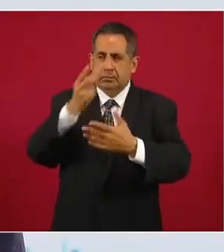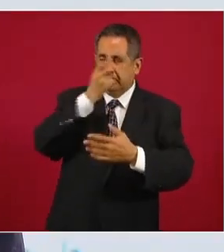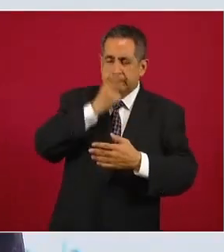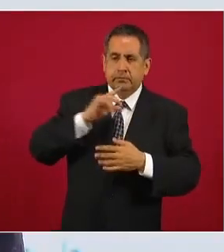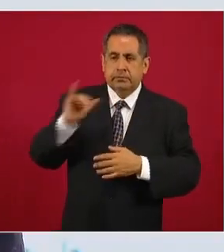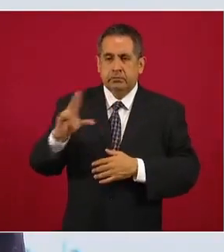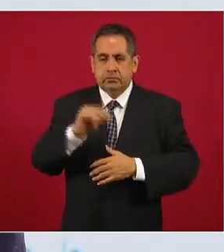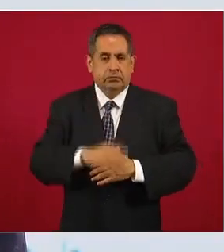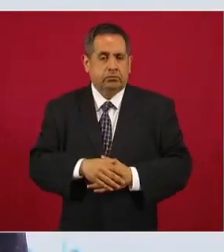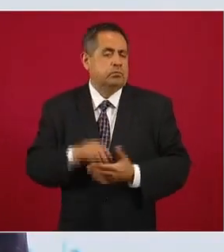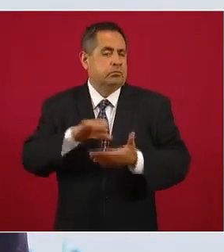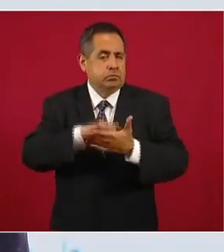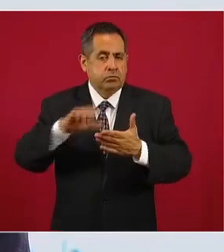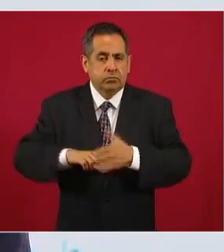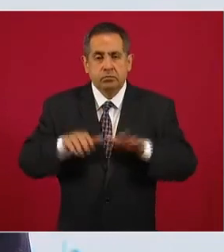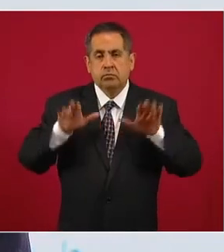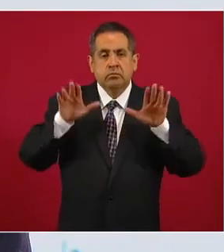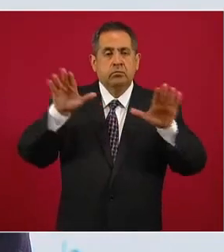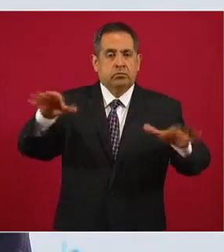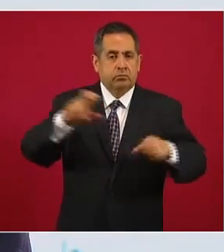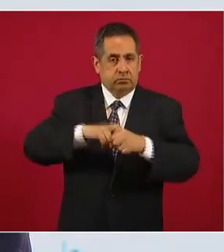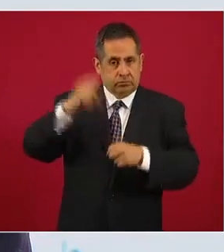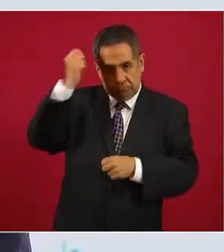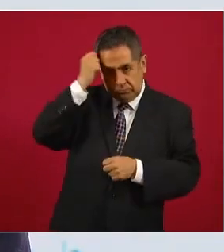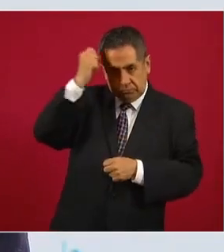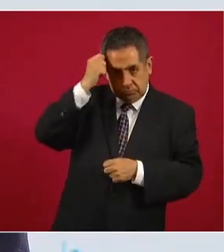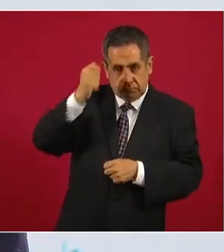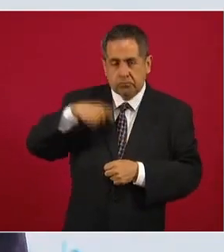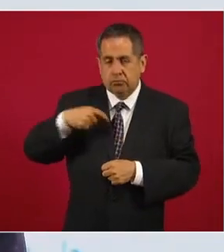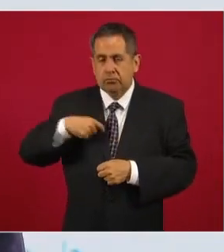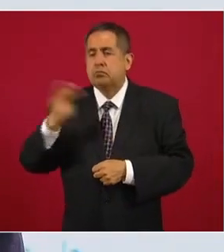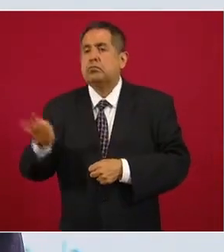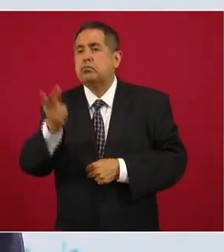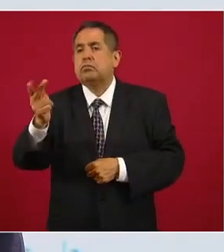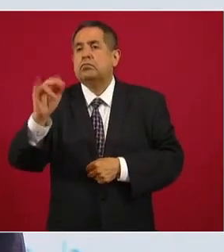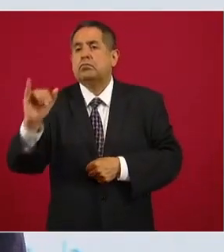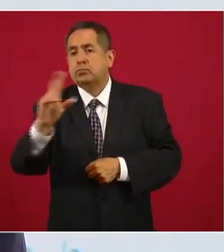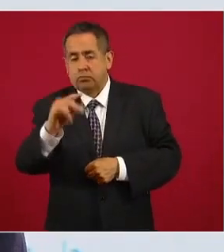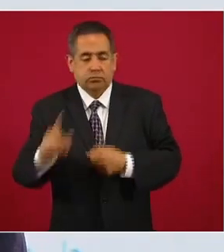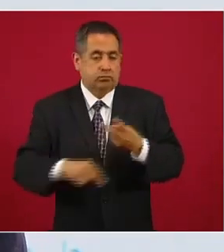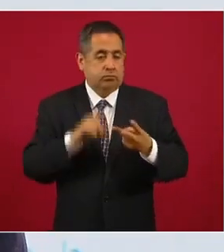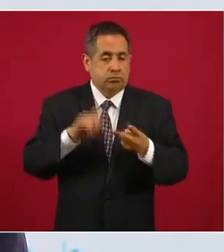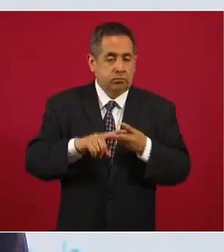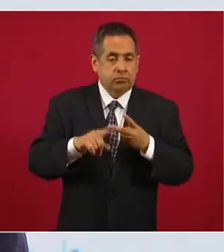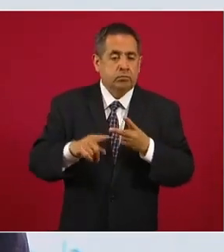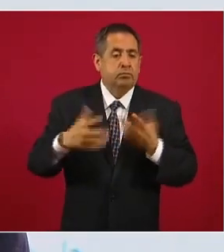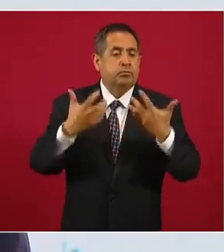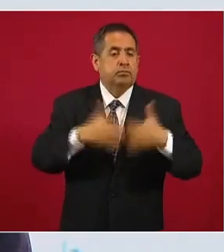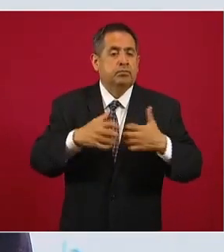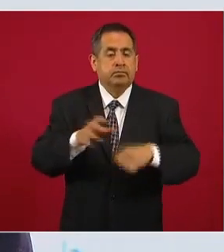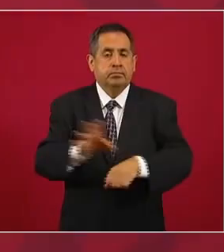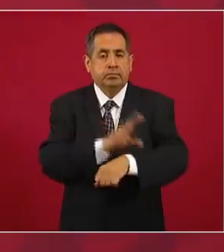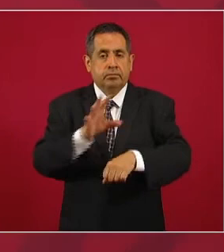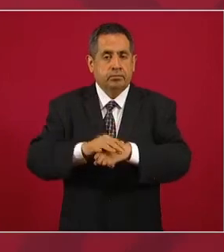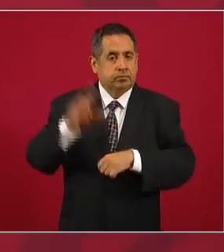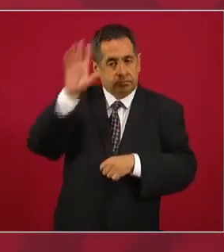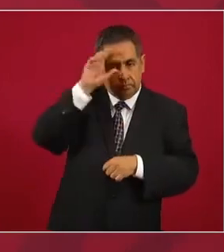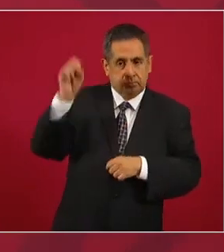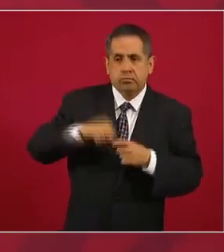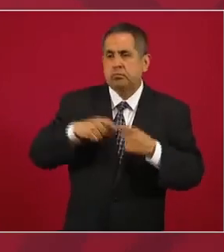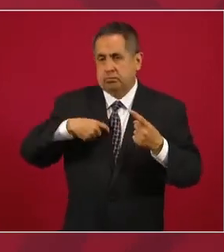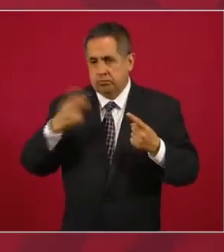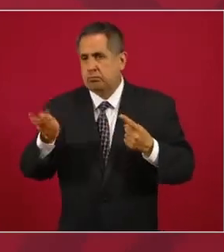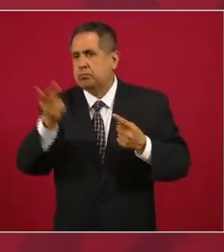del aeropuerto en Texcoco, la planta eléctrica de Huesca, Morelos,